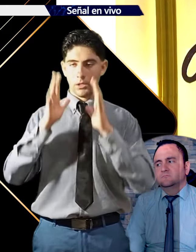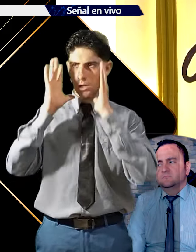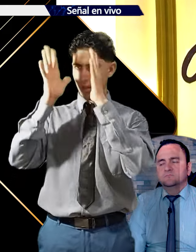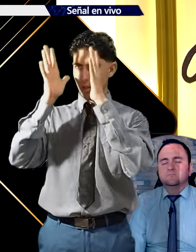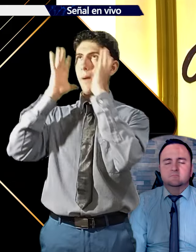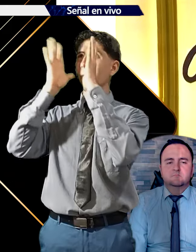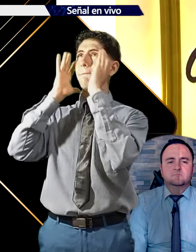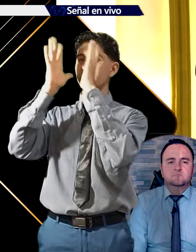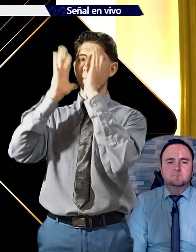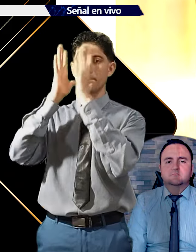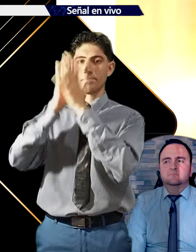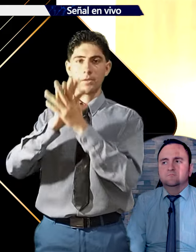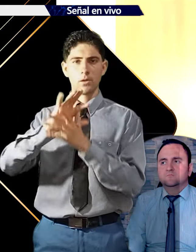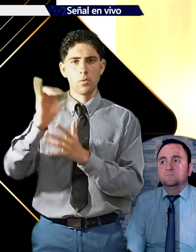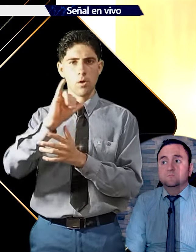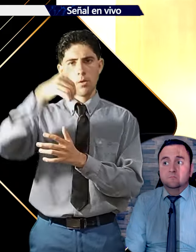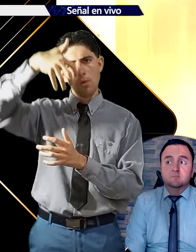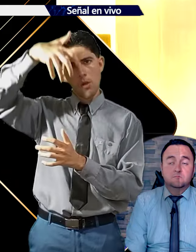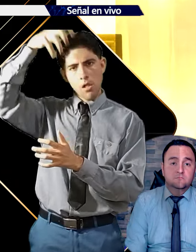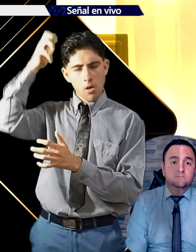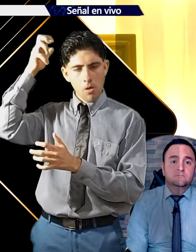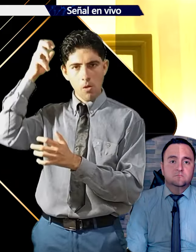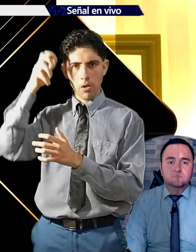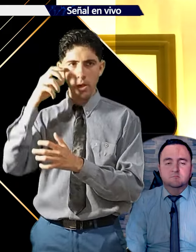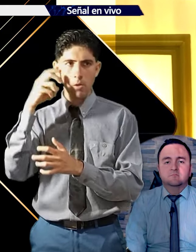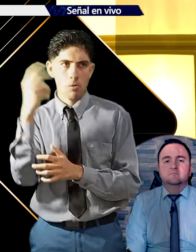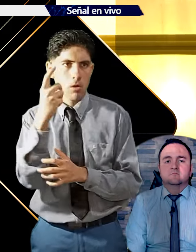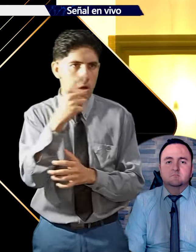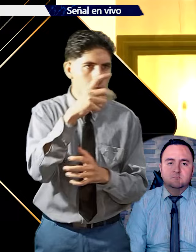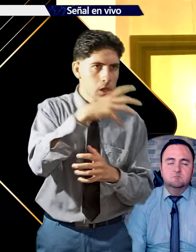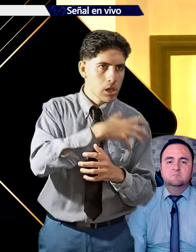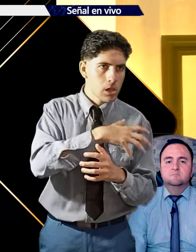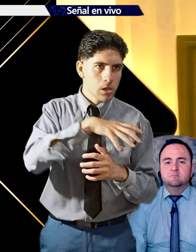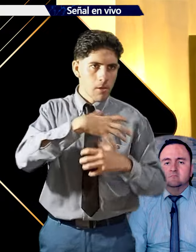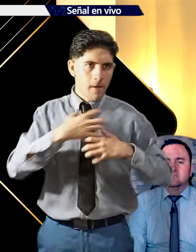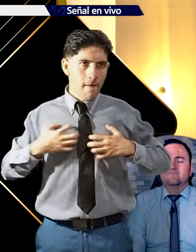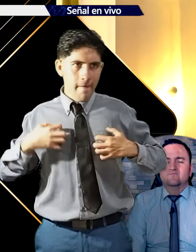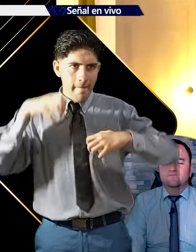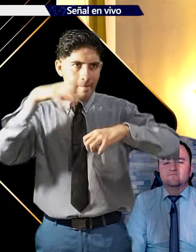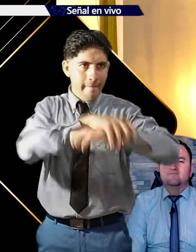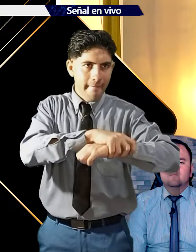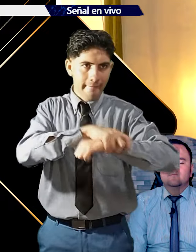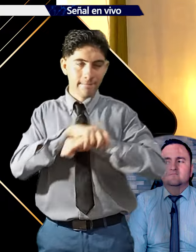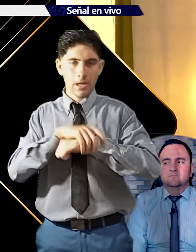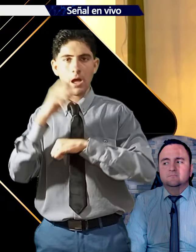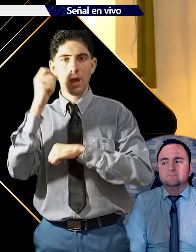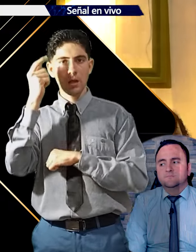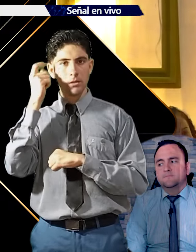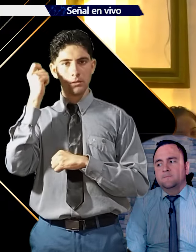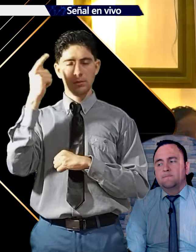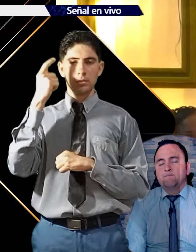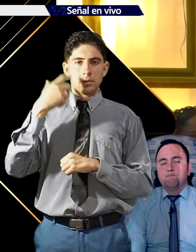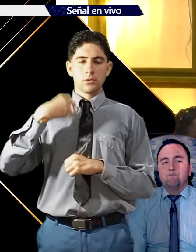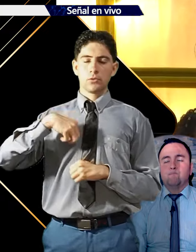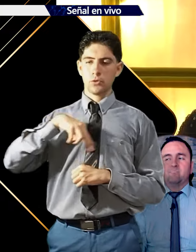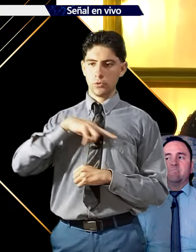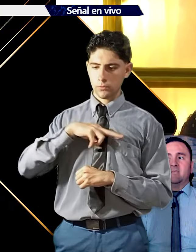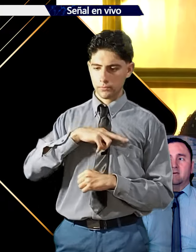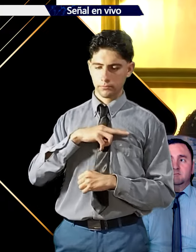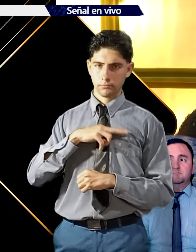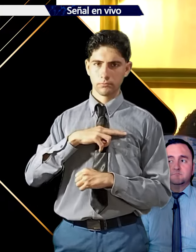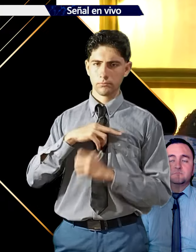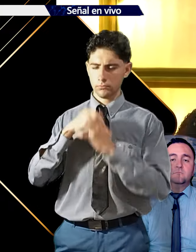eso cuando la palabra clamor en hebreo quiere decir como león que va tras la presa y no descansa hasta no obtenerla. Qué bueno